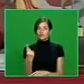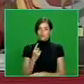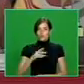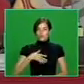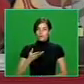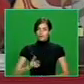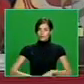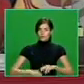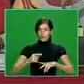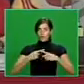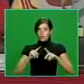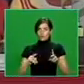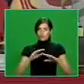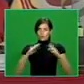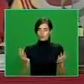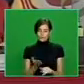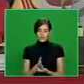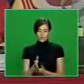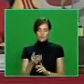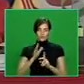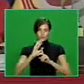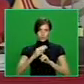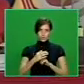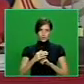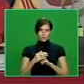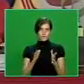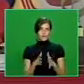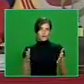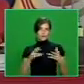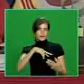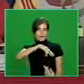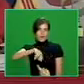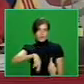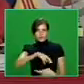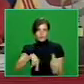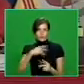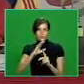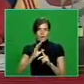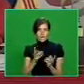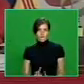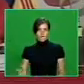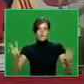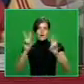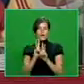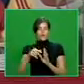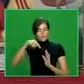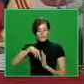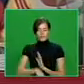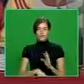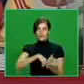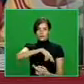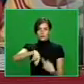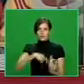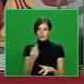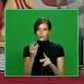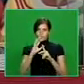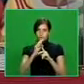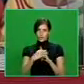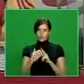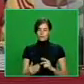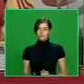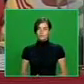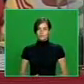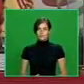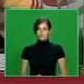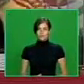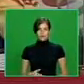puede construir otro mundo a través de la cultura de una gran Revolución cultural de los valores una profunda Revolución cultural